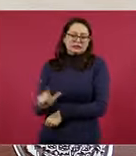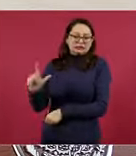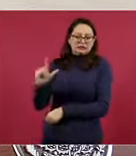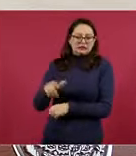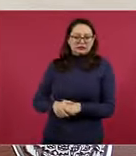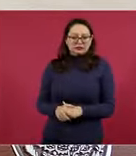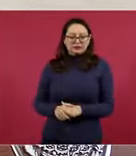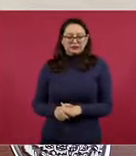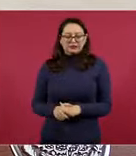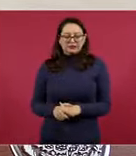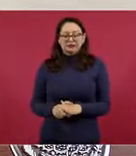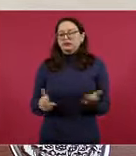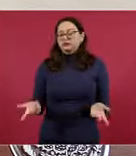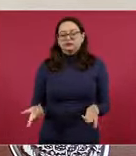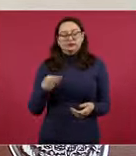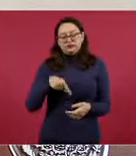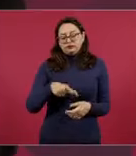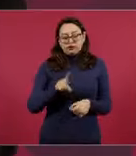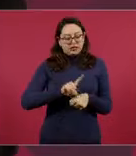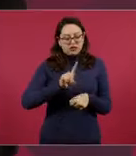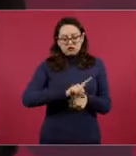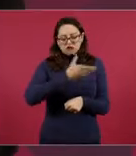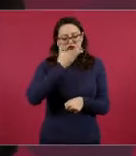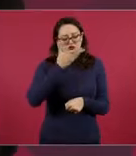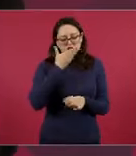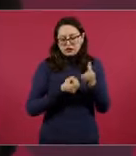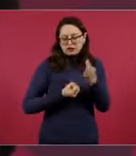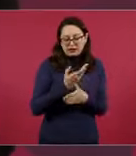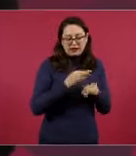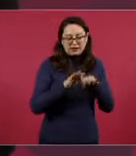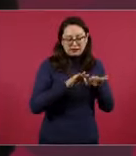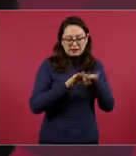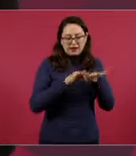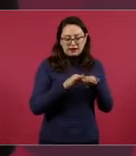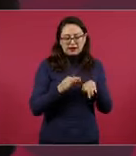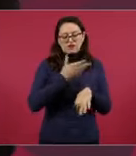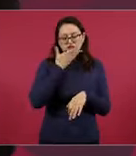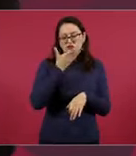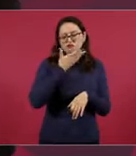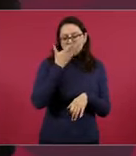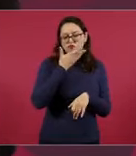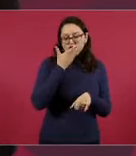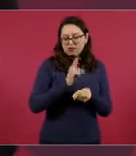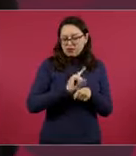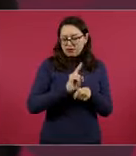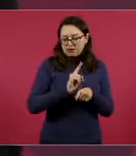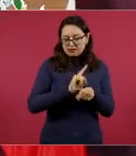como tienen una costumbre del trabajo, una rutina,